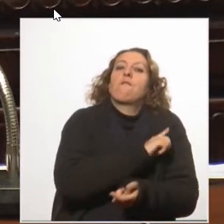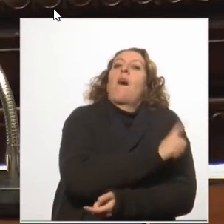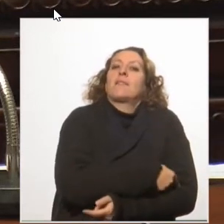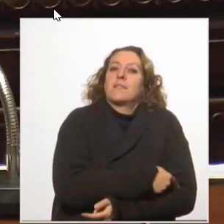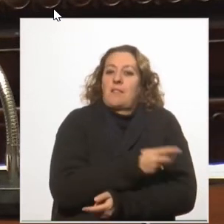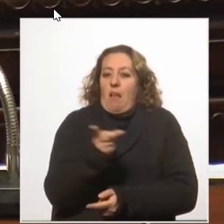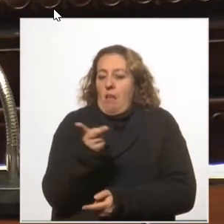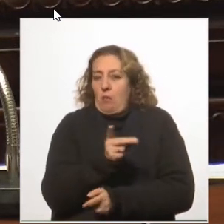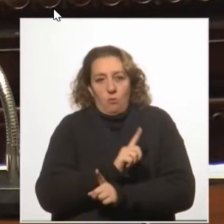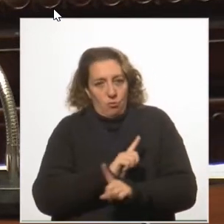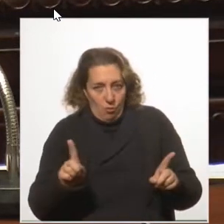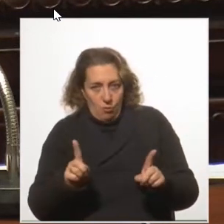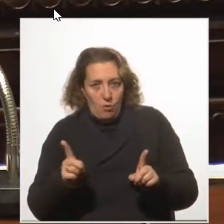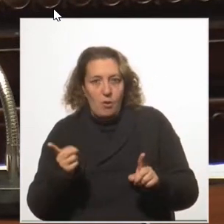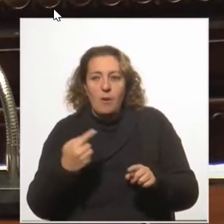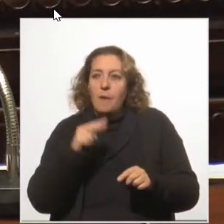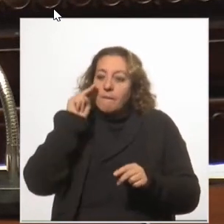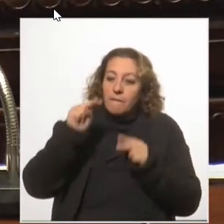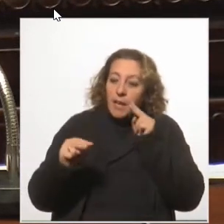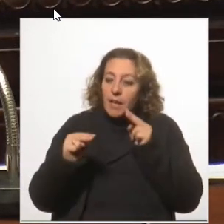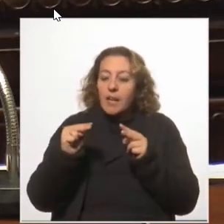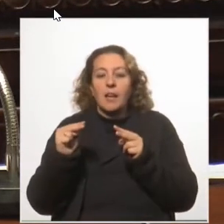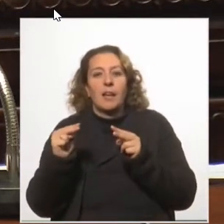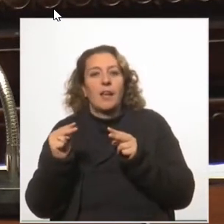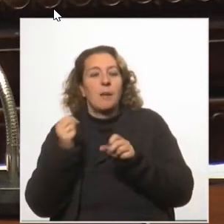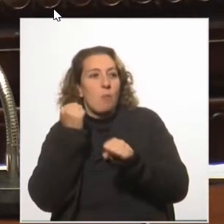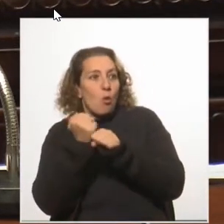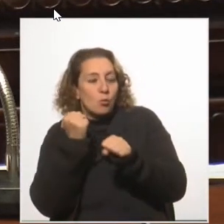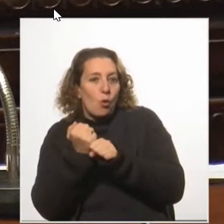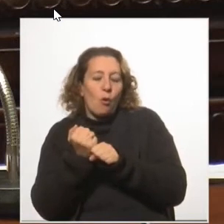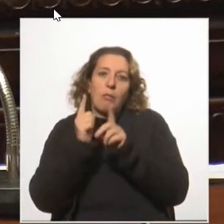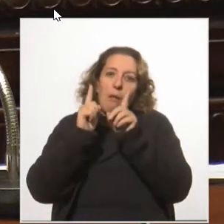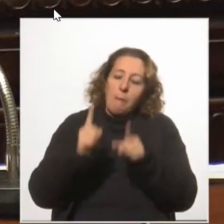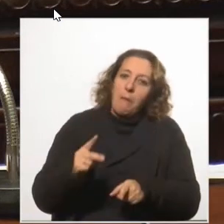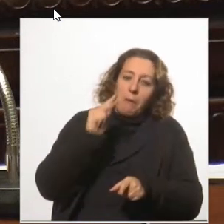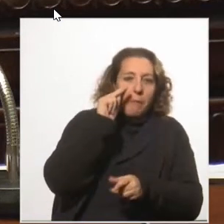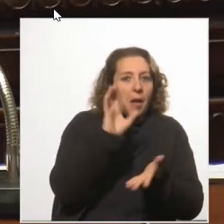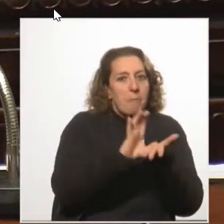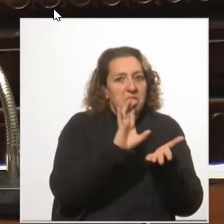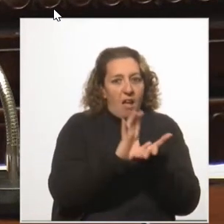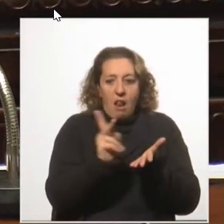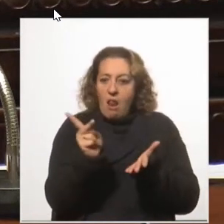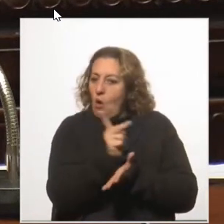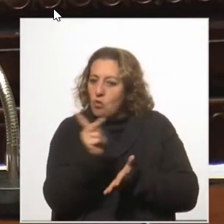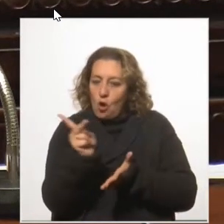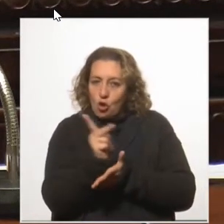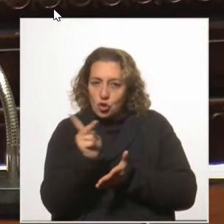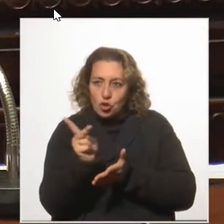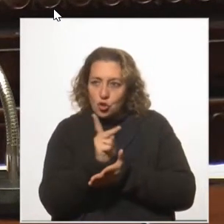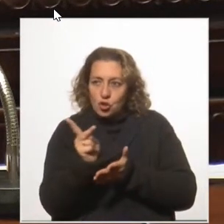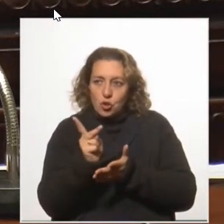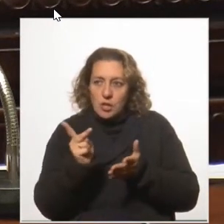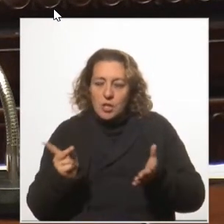agravios, sino ver en el agente productor y ver en sí mismo como dos órganos cuya integridad